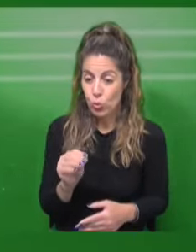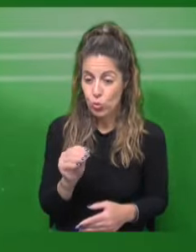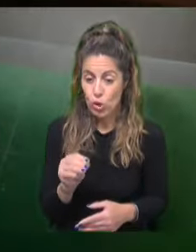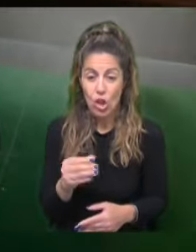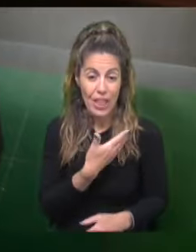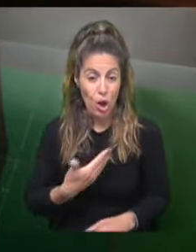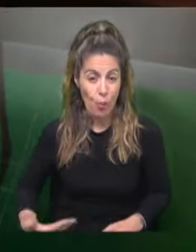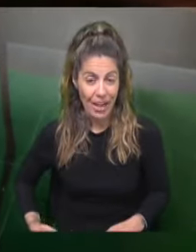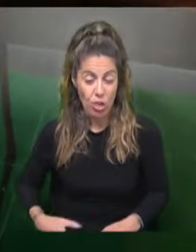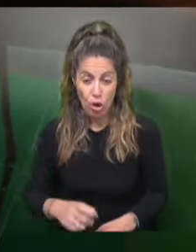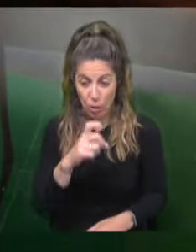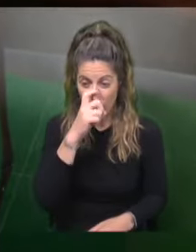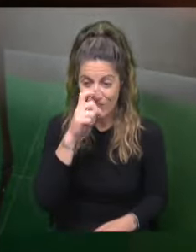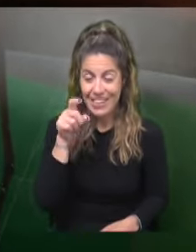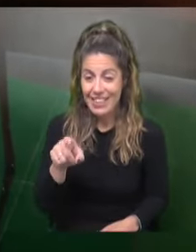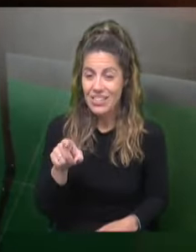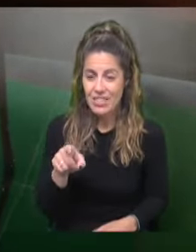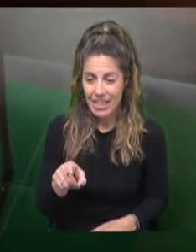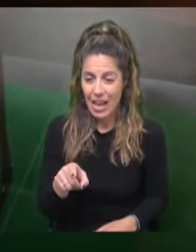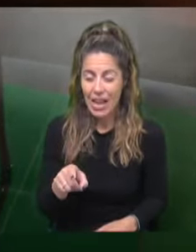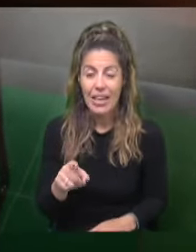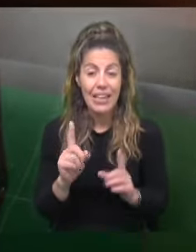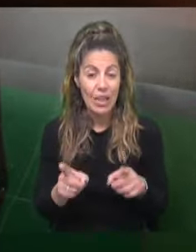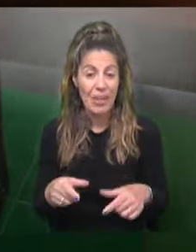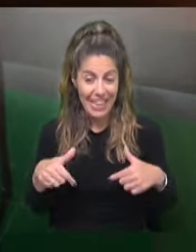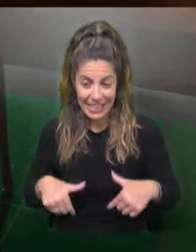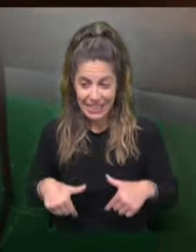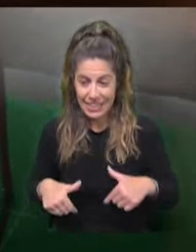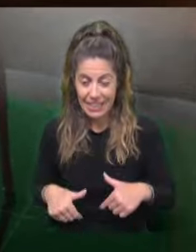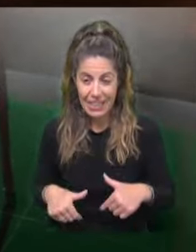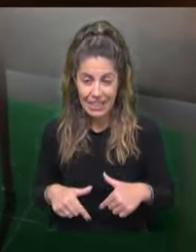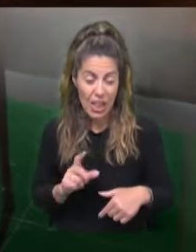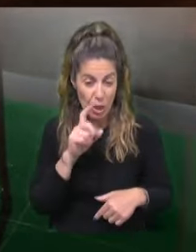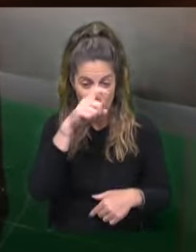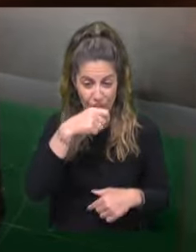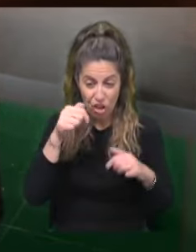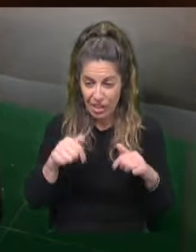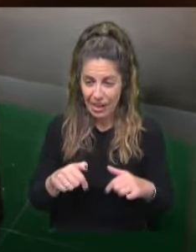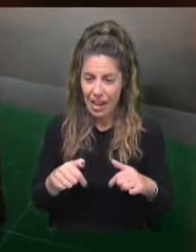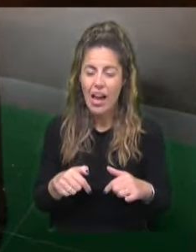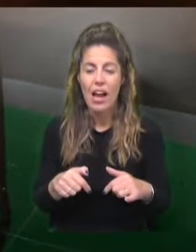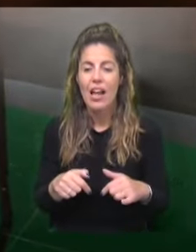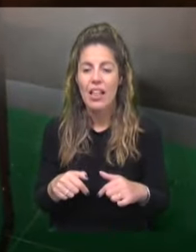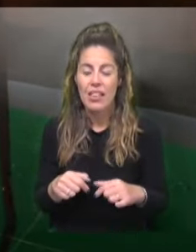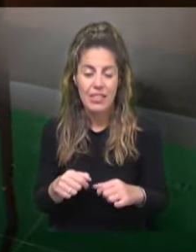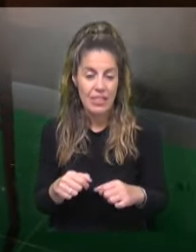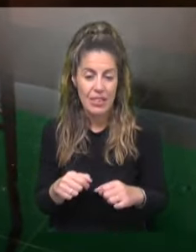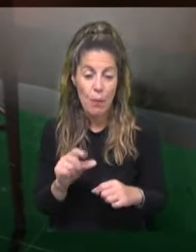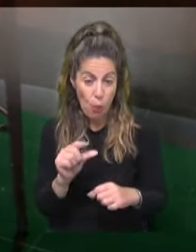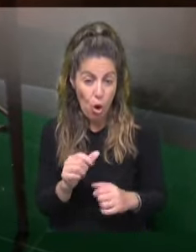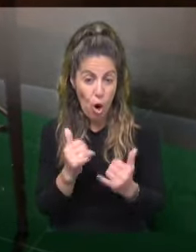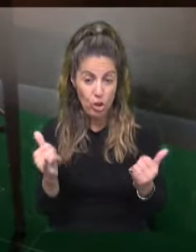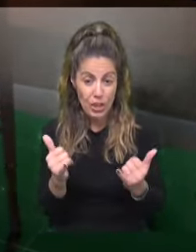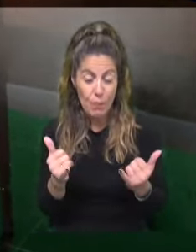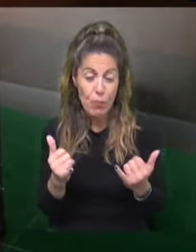gobernador de la provincia de Buenos Aires y por parte del intendente de Montevideo de en poco tiempo